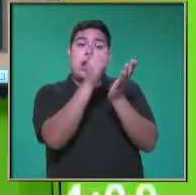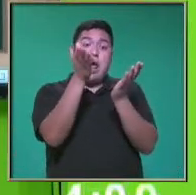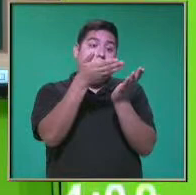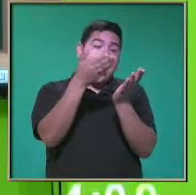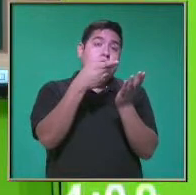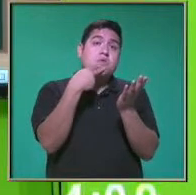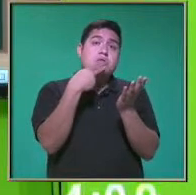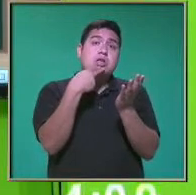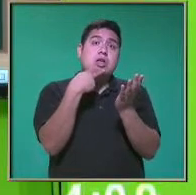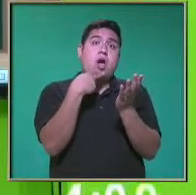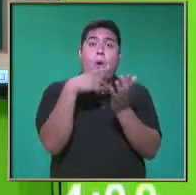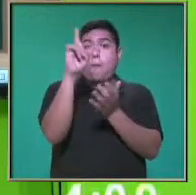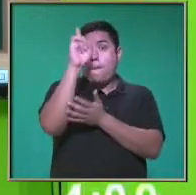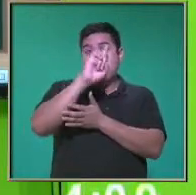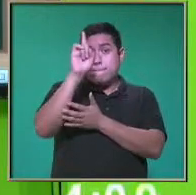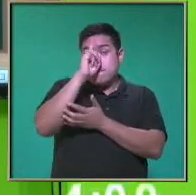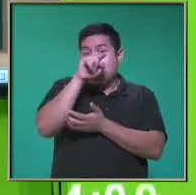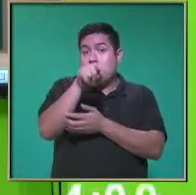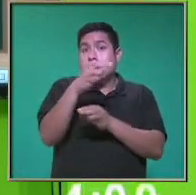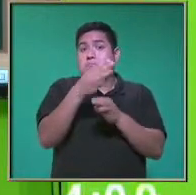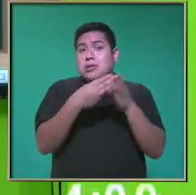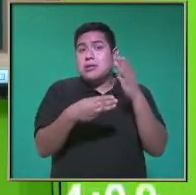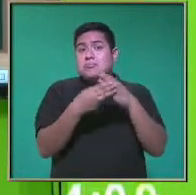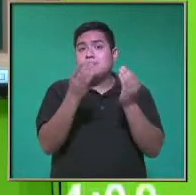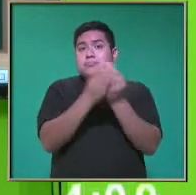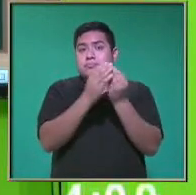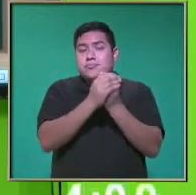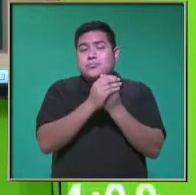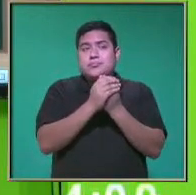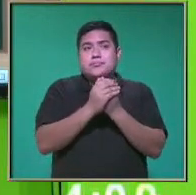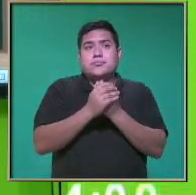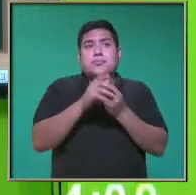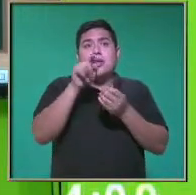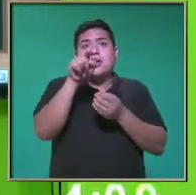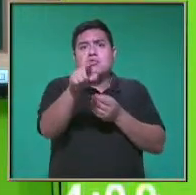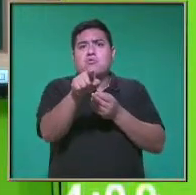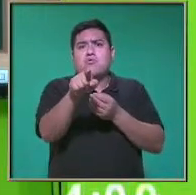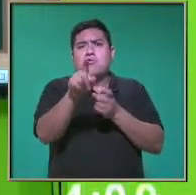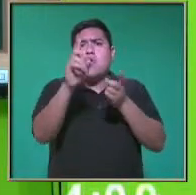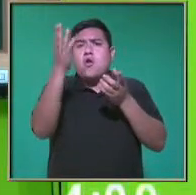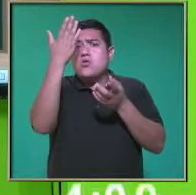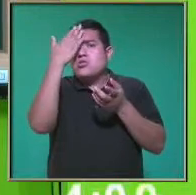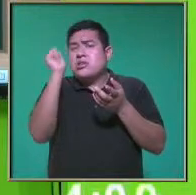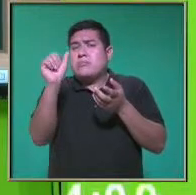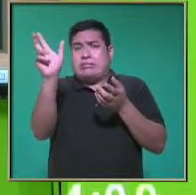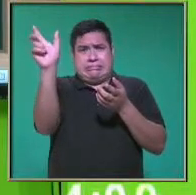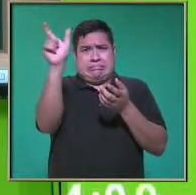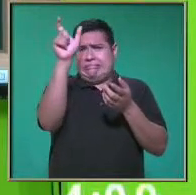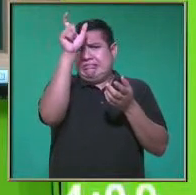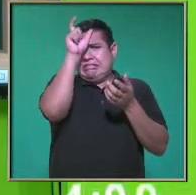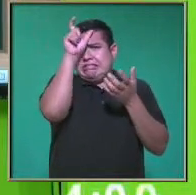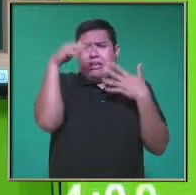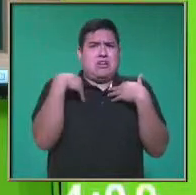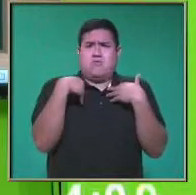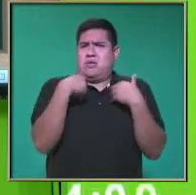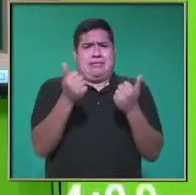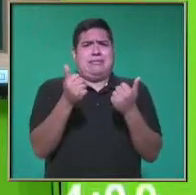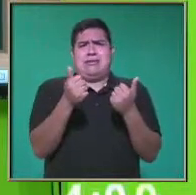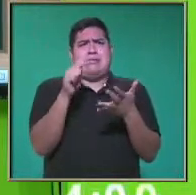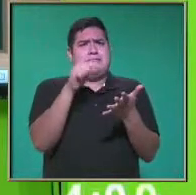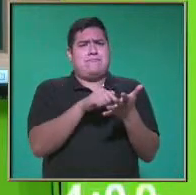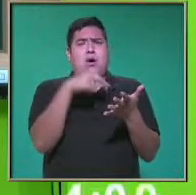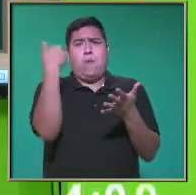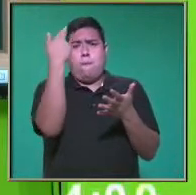diccionario, como te lo sugerí cuando hablábamos de los materiales para esta clase, para que te ayudes con los conceptos que desconozcas. Then make a vocabulary